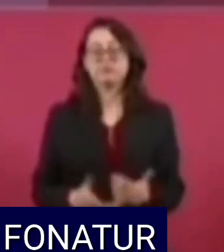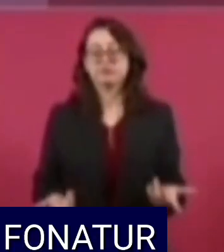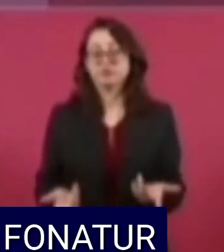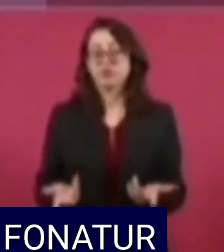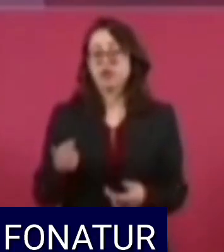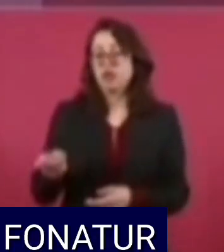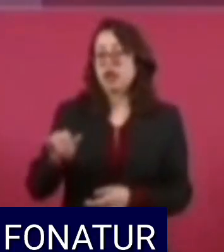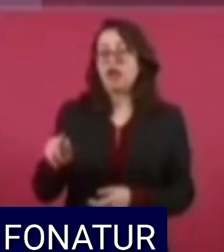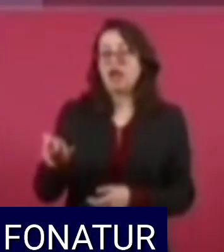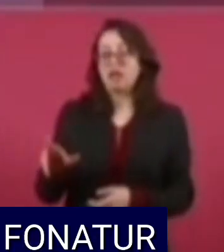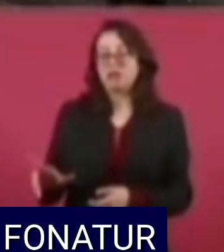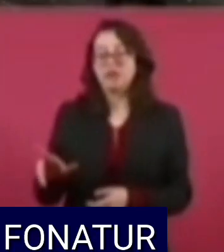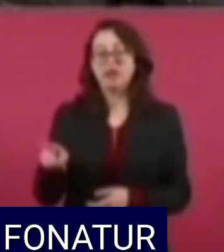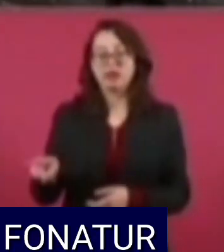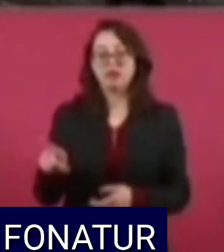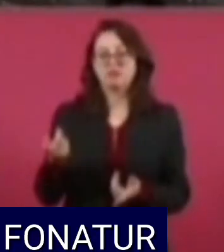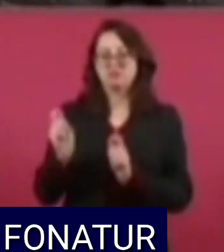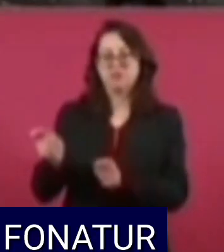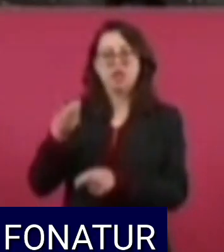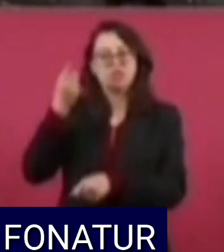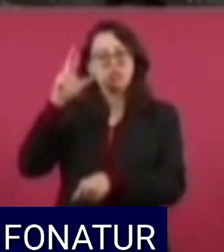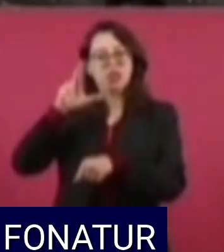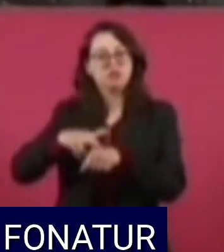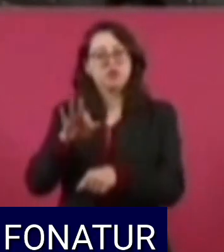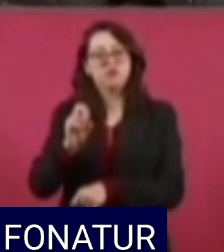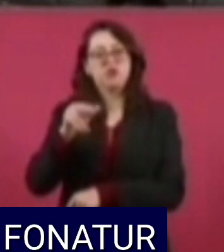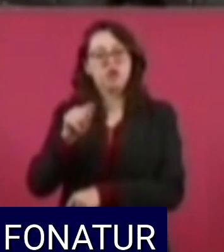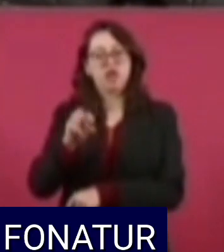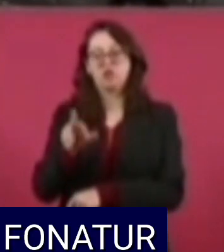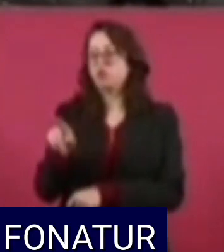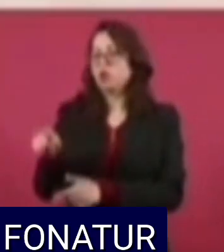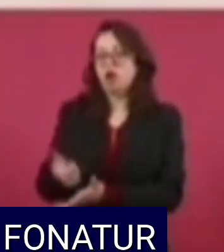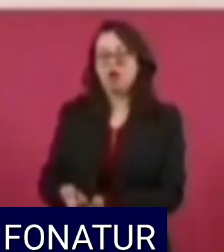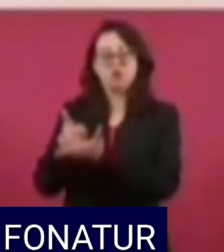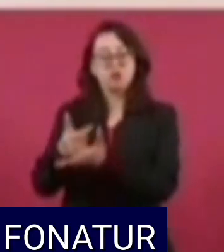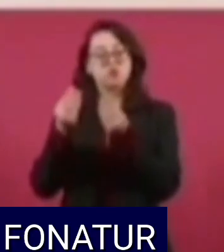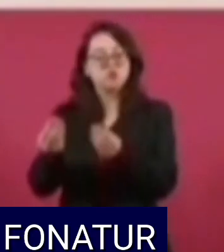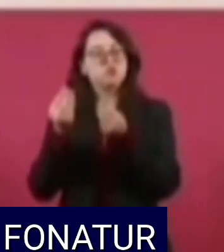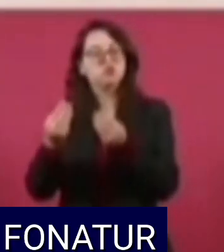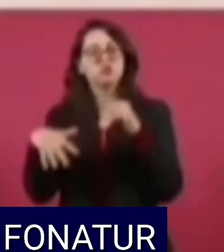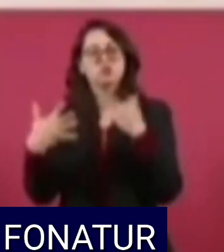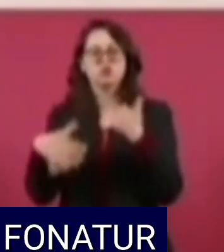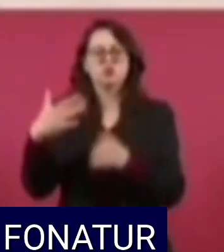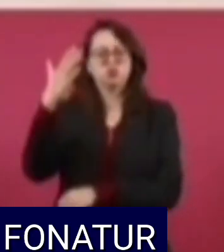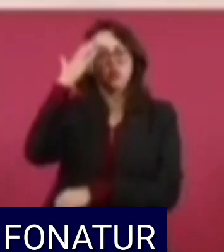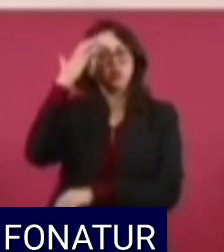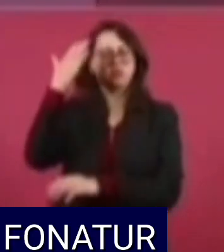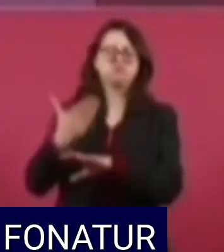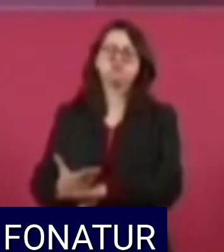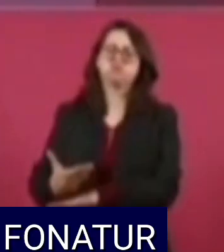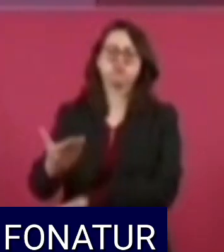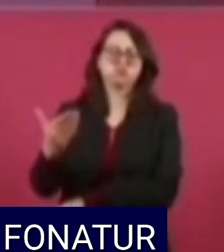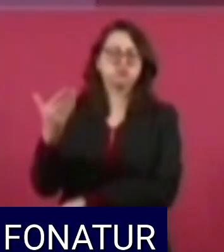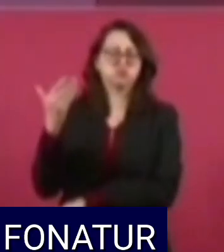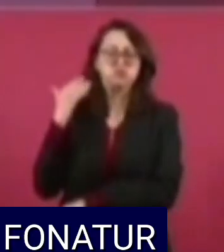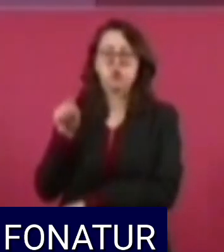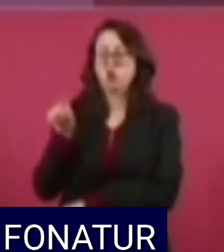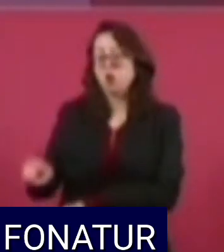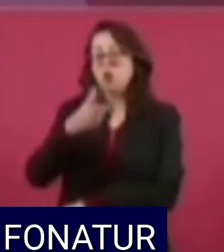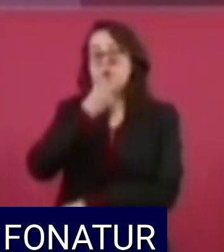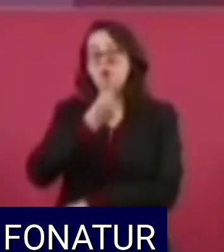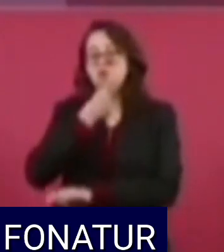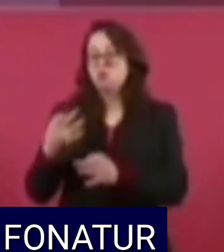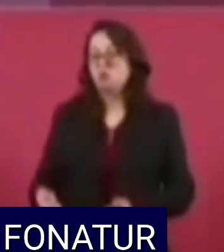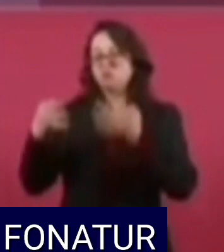Javier May, que está aquí como director de Fonatur. A Javier lo conozco desde hace muchos años, es un hombre